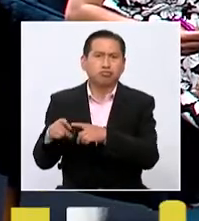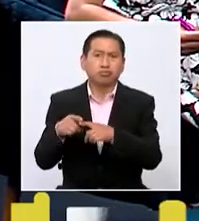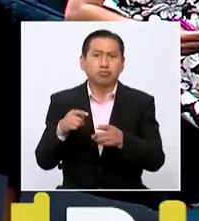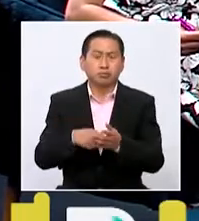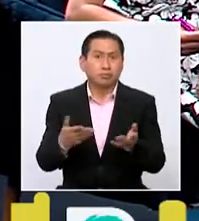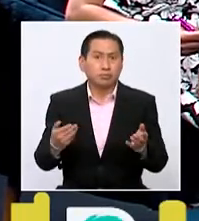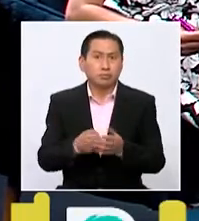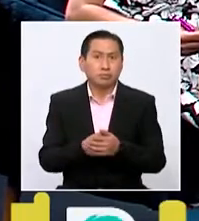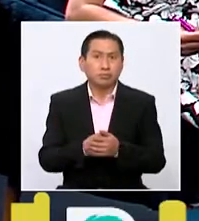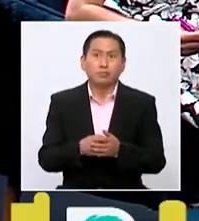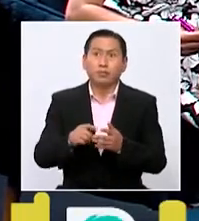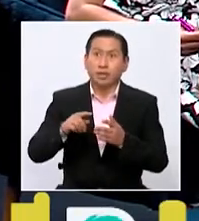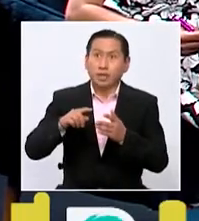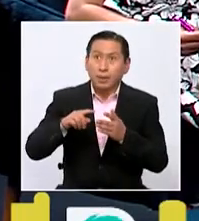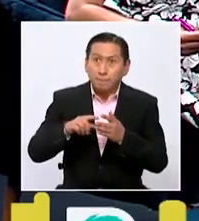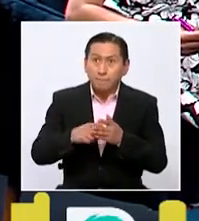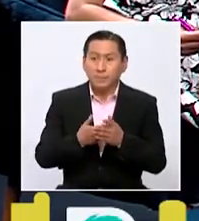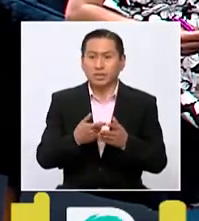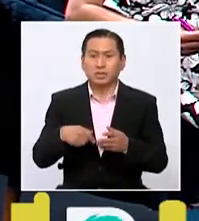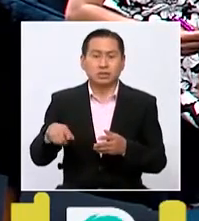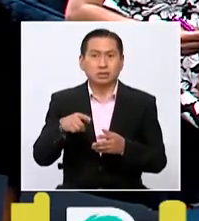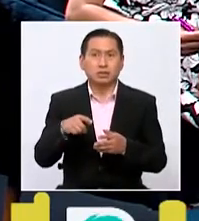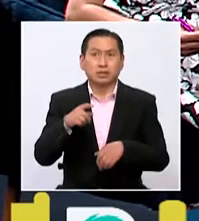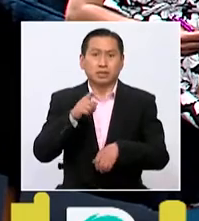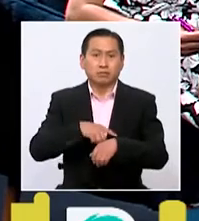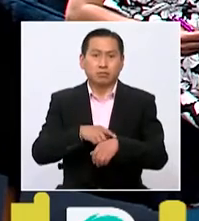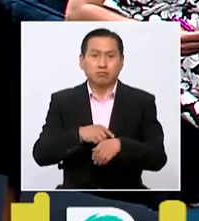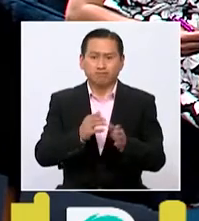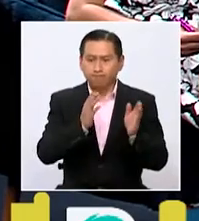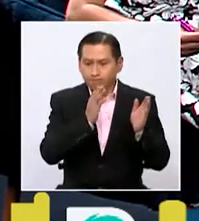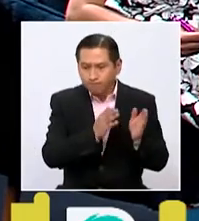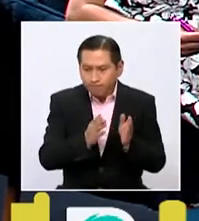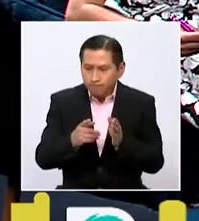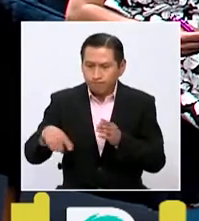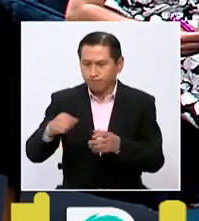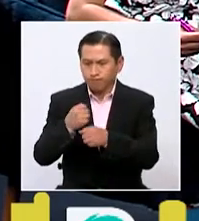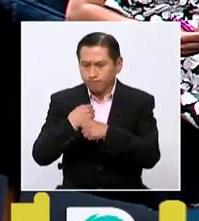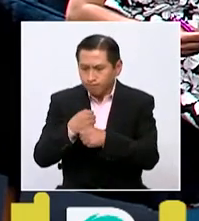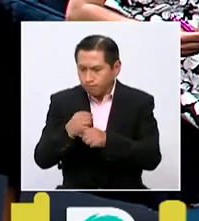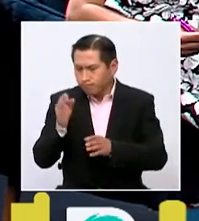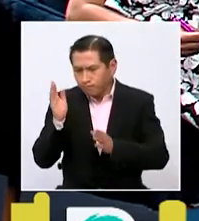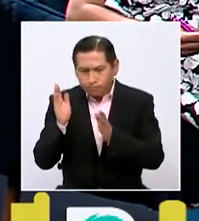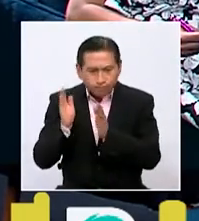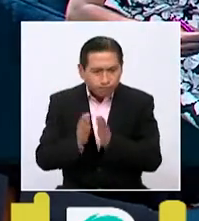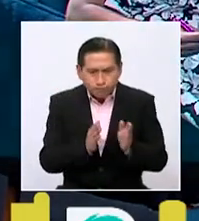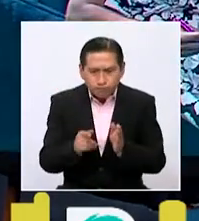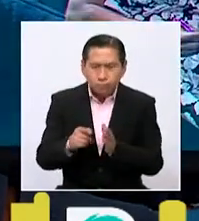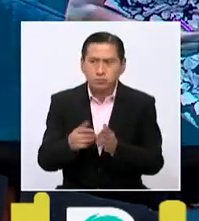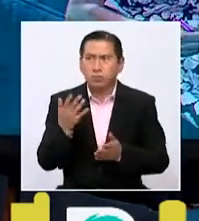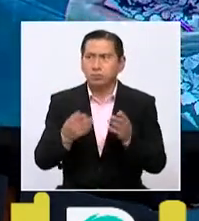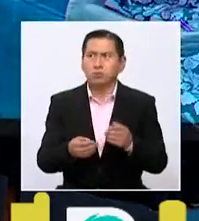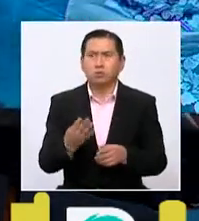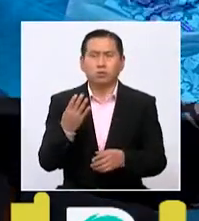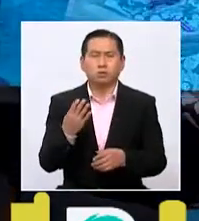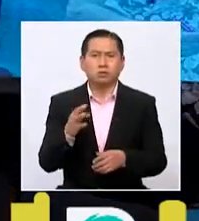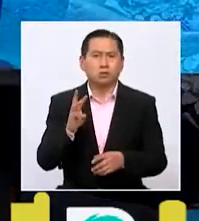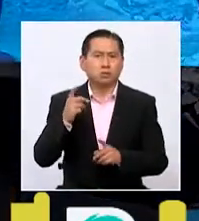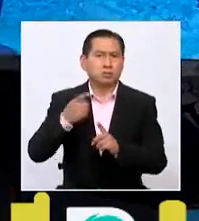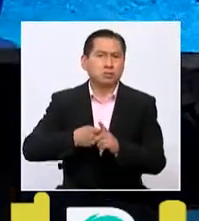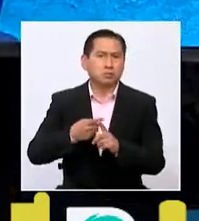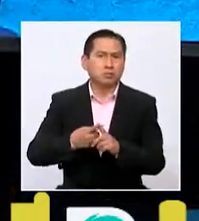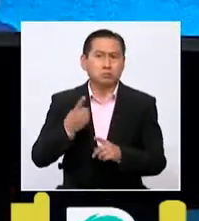entonces comenzar a la etapa de preproducción, que puede tener entre 4, 6 meses o